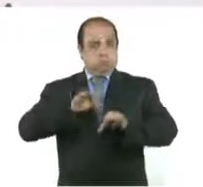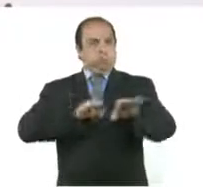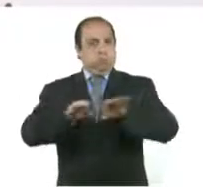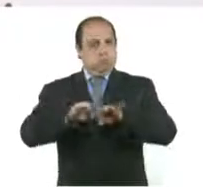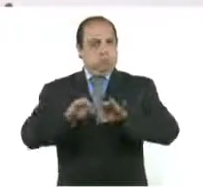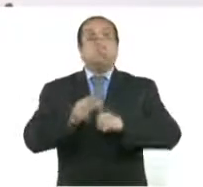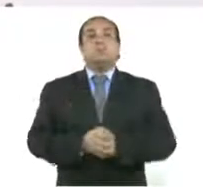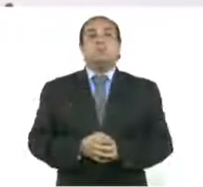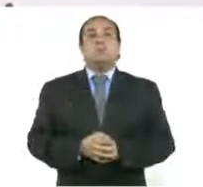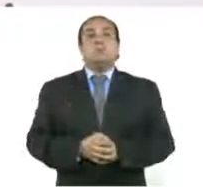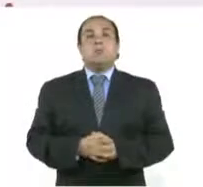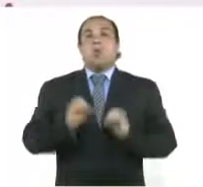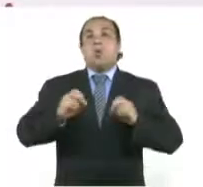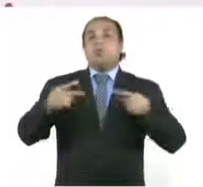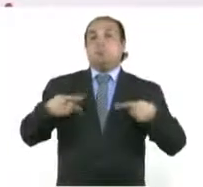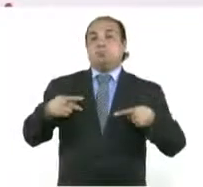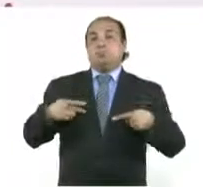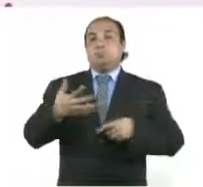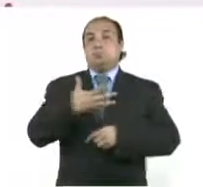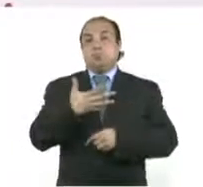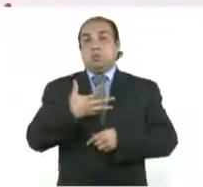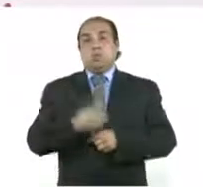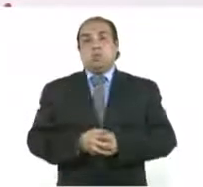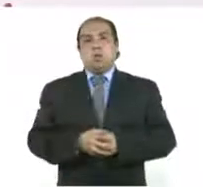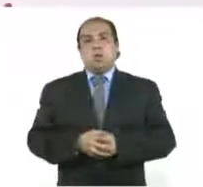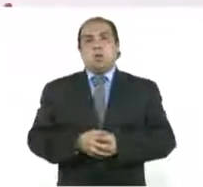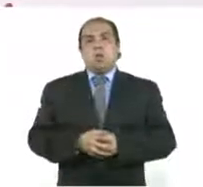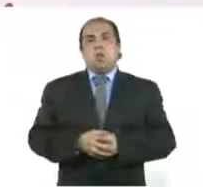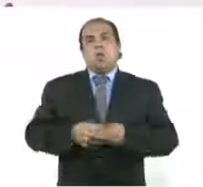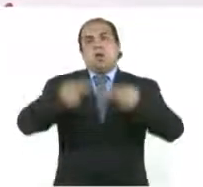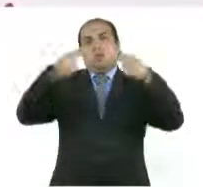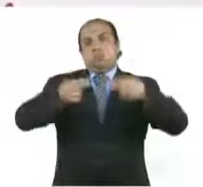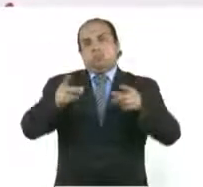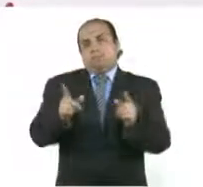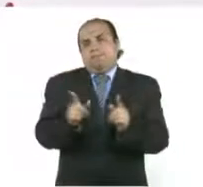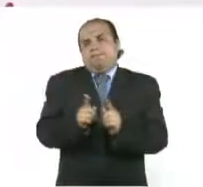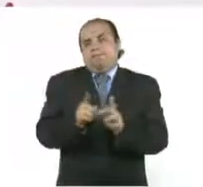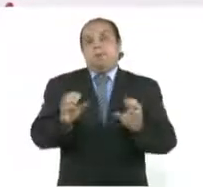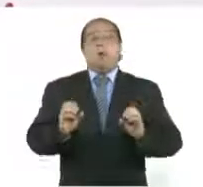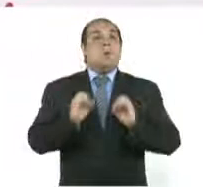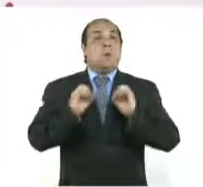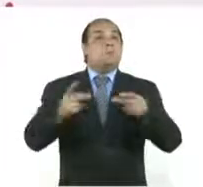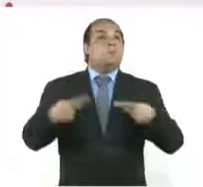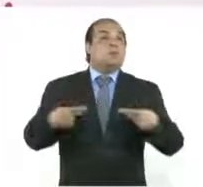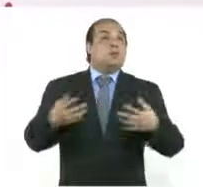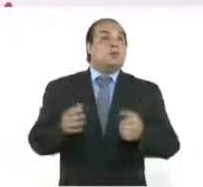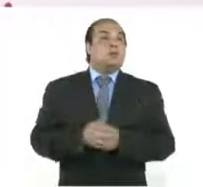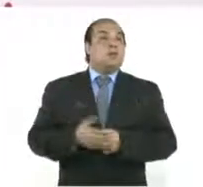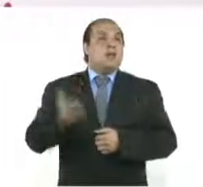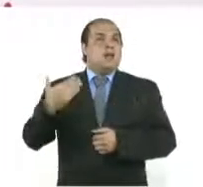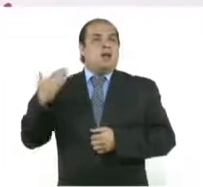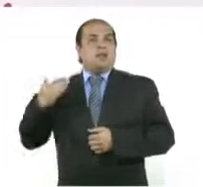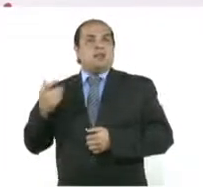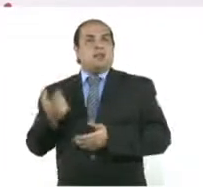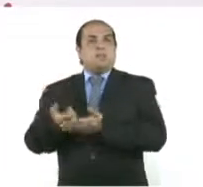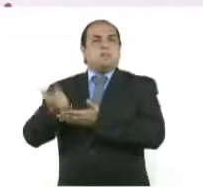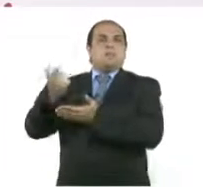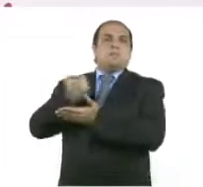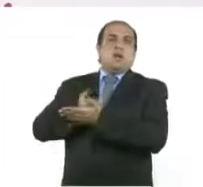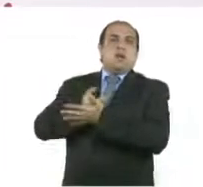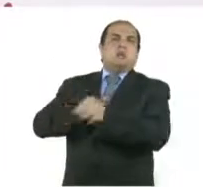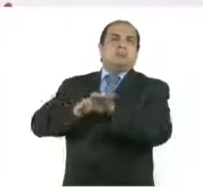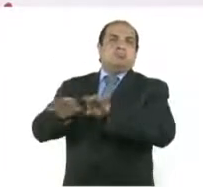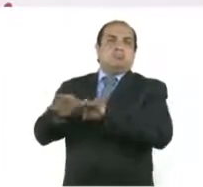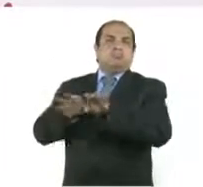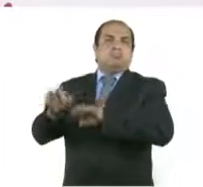somos personas que tenemos un pequeño comercio. Si somos personas que fuimos asalariadas toda nuestra